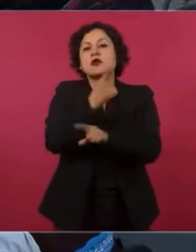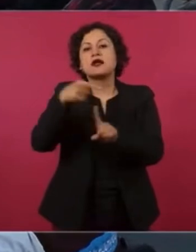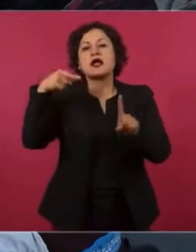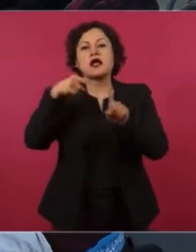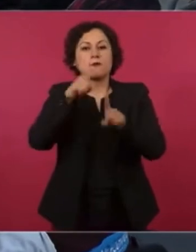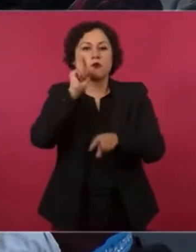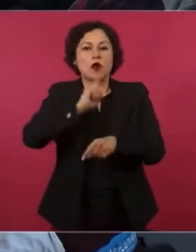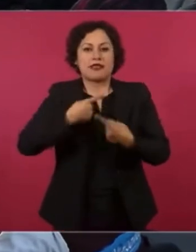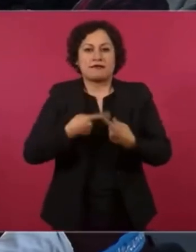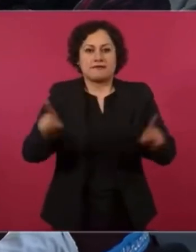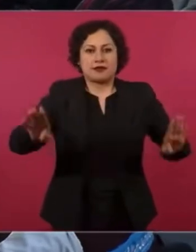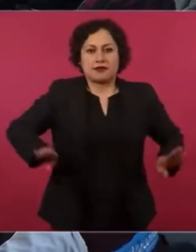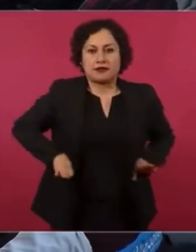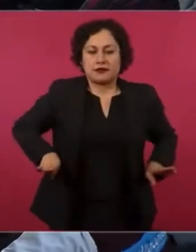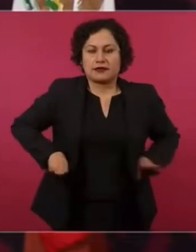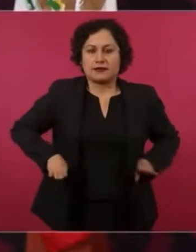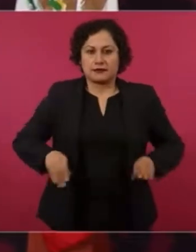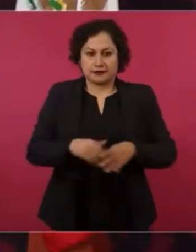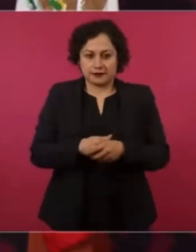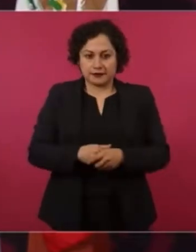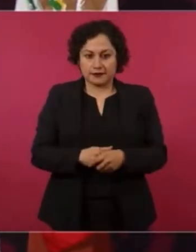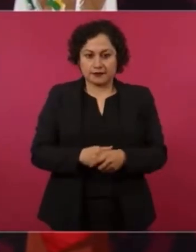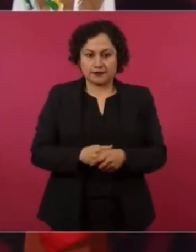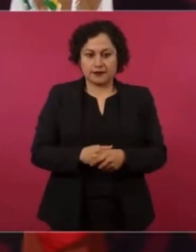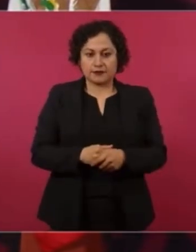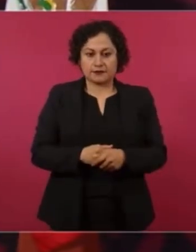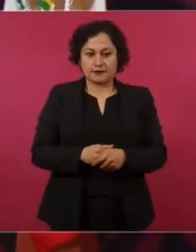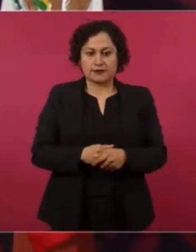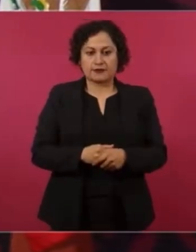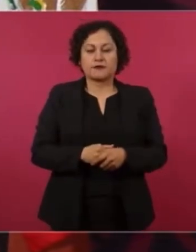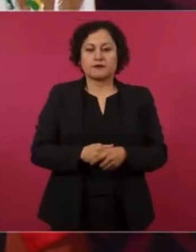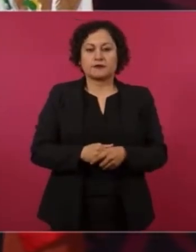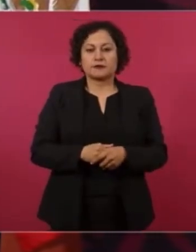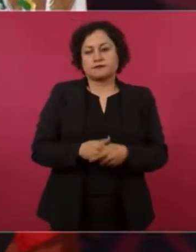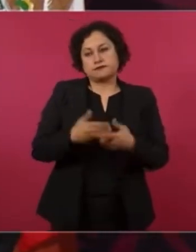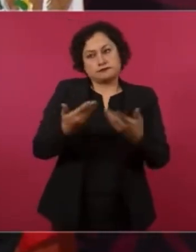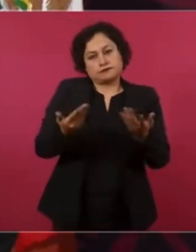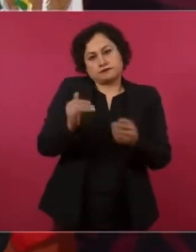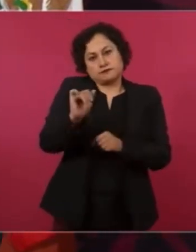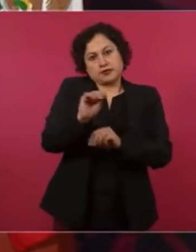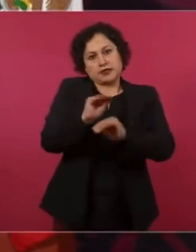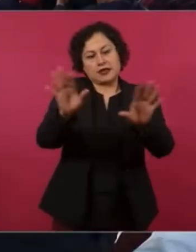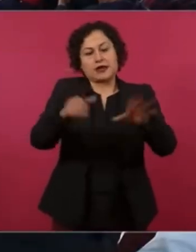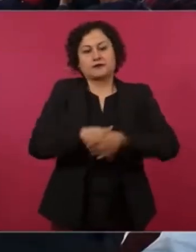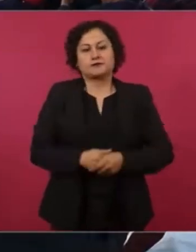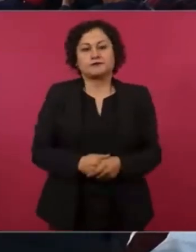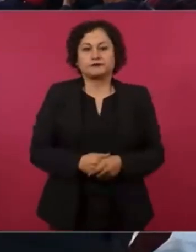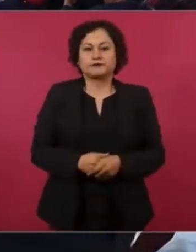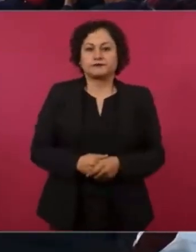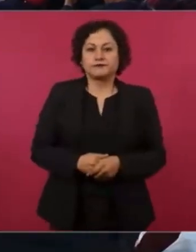es el poderoso caballero don Dinero. Pues sí, claro. Bueno, adiós, adiós.